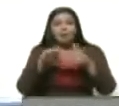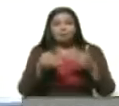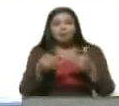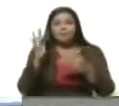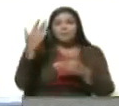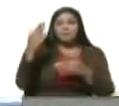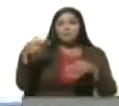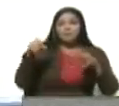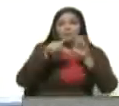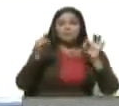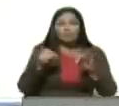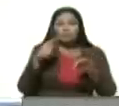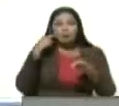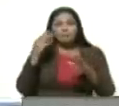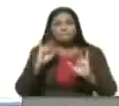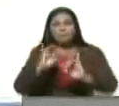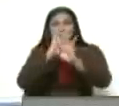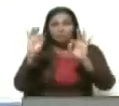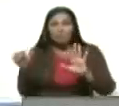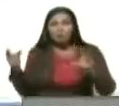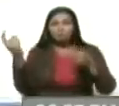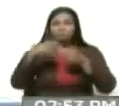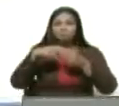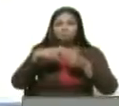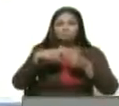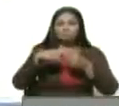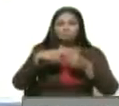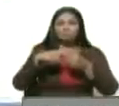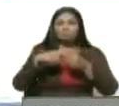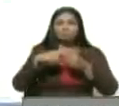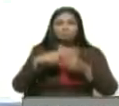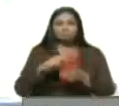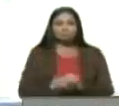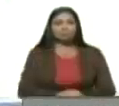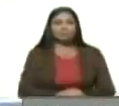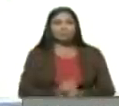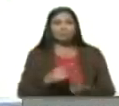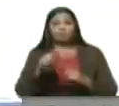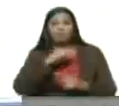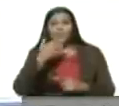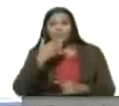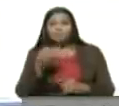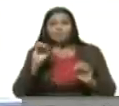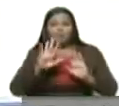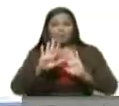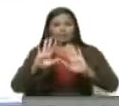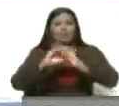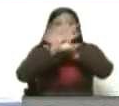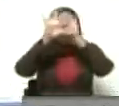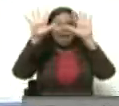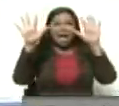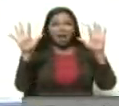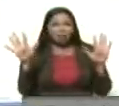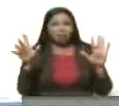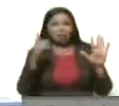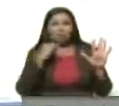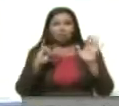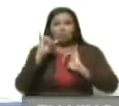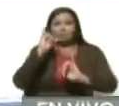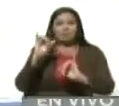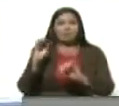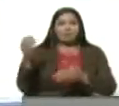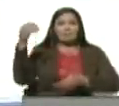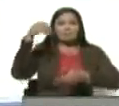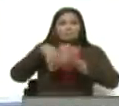fuese un mismo paquete, ¿no? Un mismo paquete. Por eso exigimos que esto se aclare. Condenamos cualquier